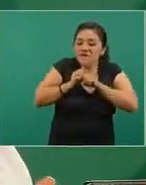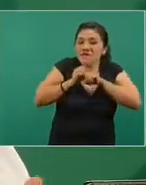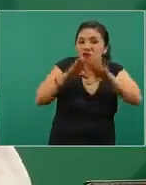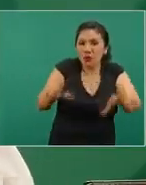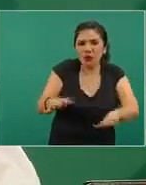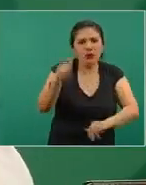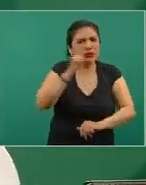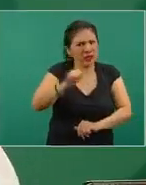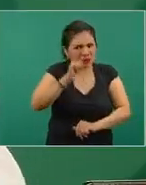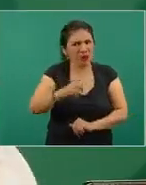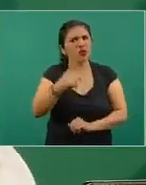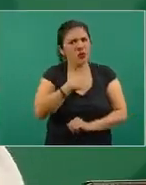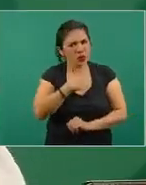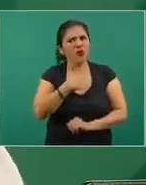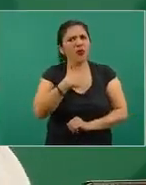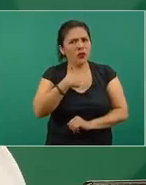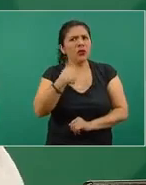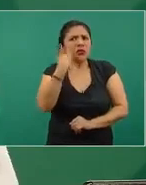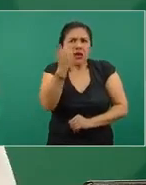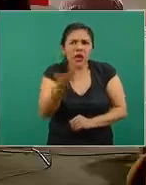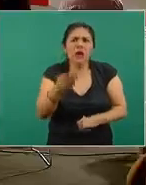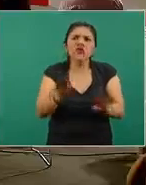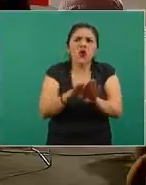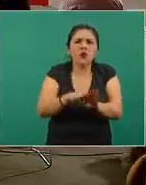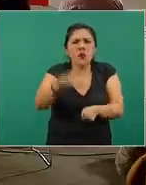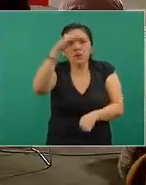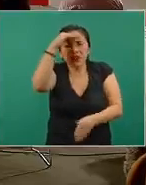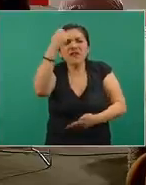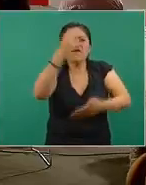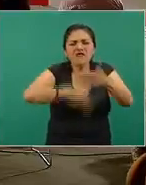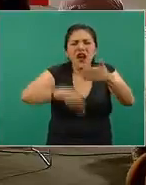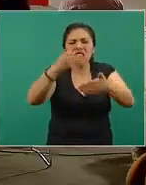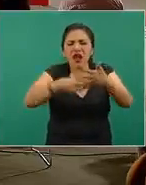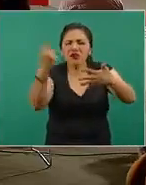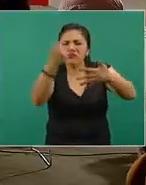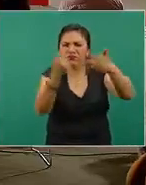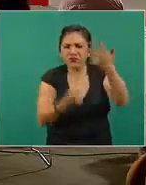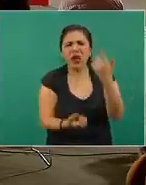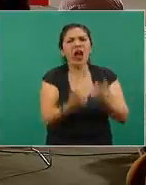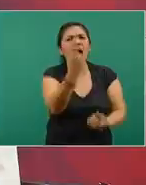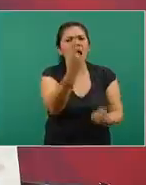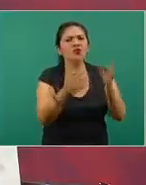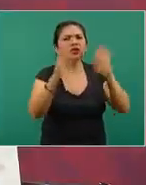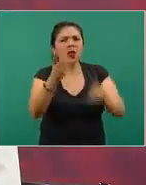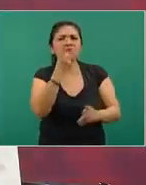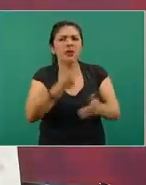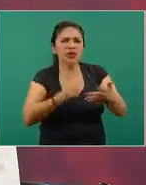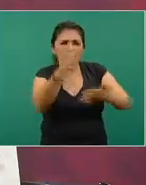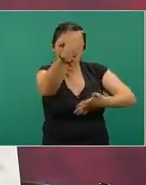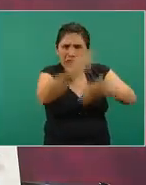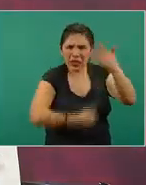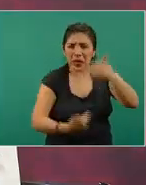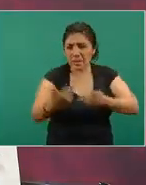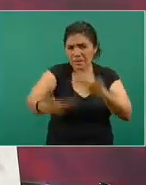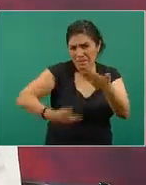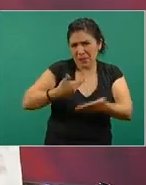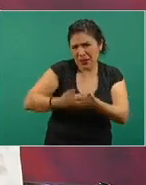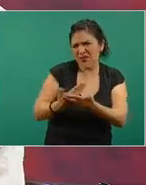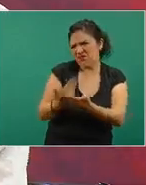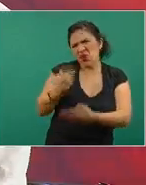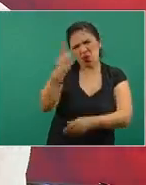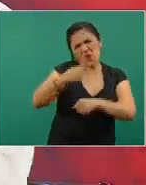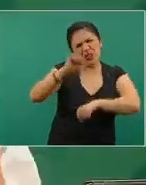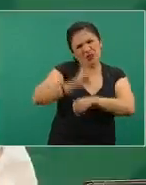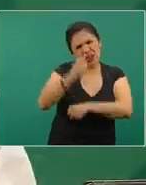estamos siempre muy ávidos de que se nos proponga qué otros elementos faltarían. Alguien ya había pedido los padrones y le contestamos esto hace una semana, me